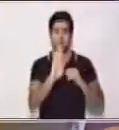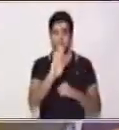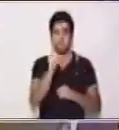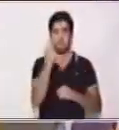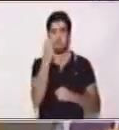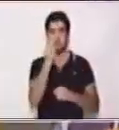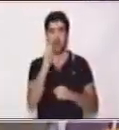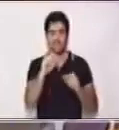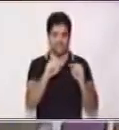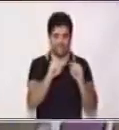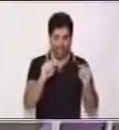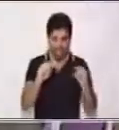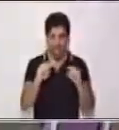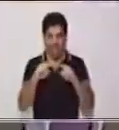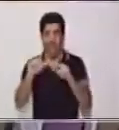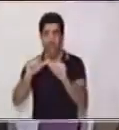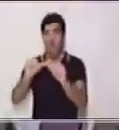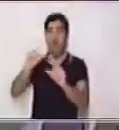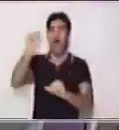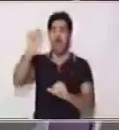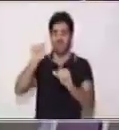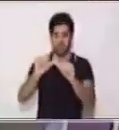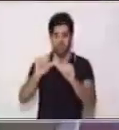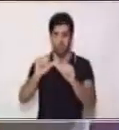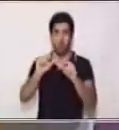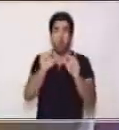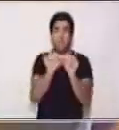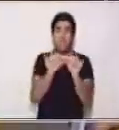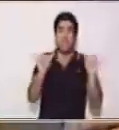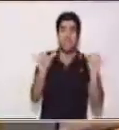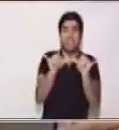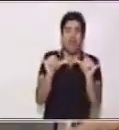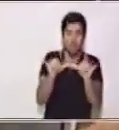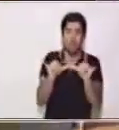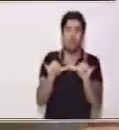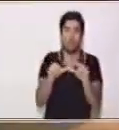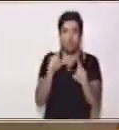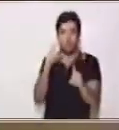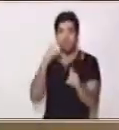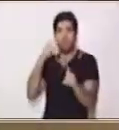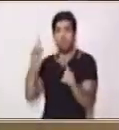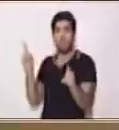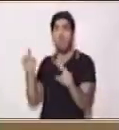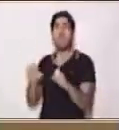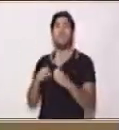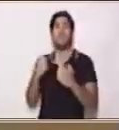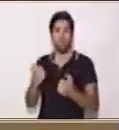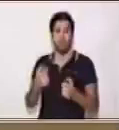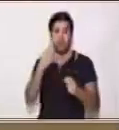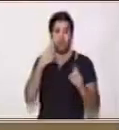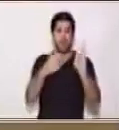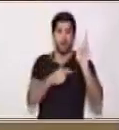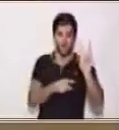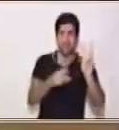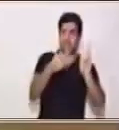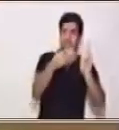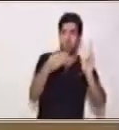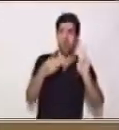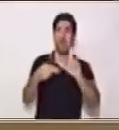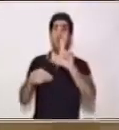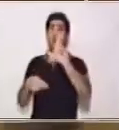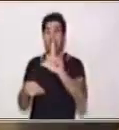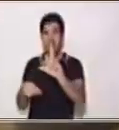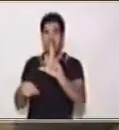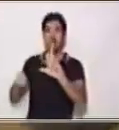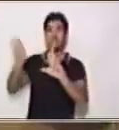alto, largo y ancho. Alto, largo, ancho. Nos queda como